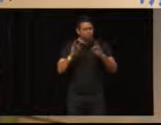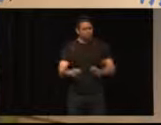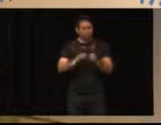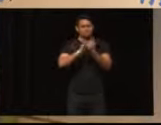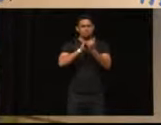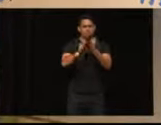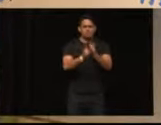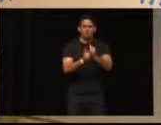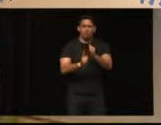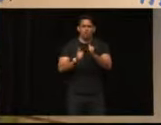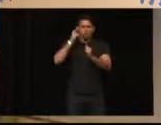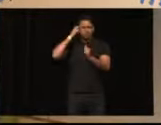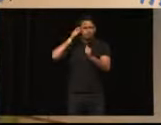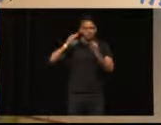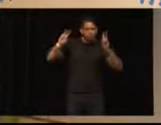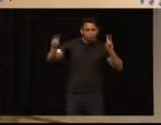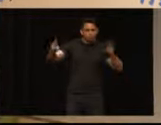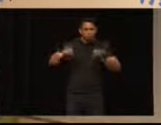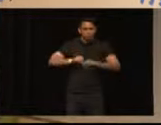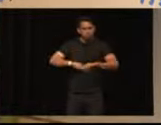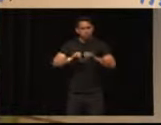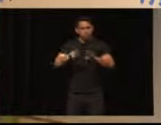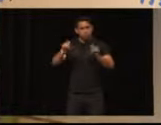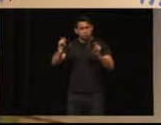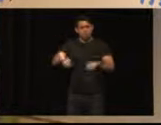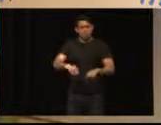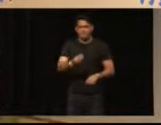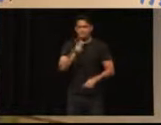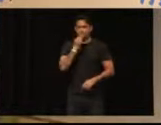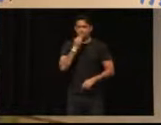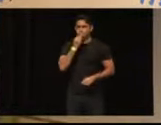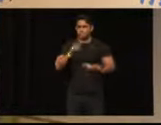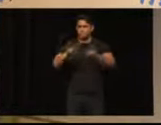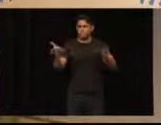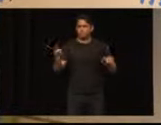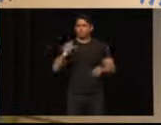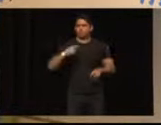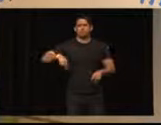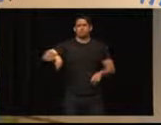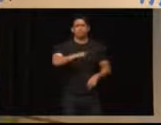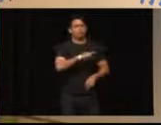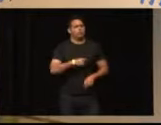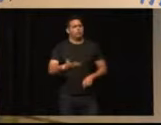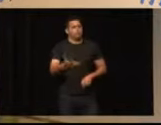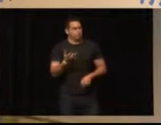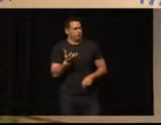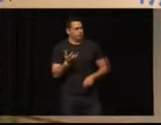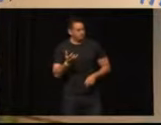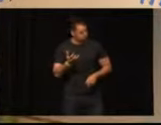esa perspectiva educacional puede ser la diferencia para aquello que nosotros